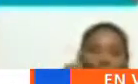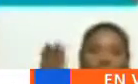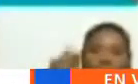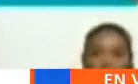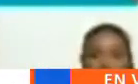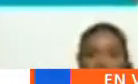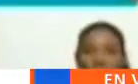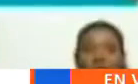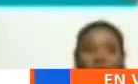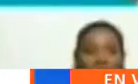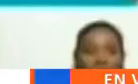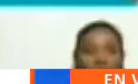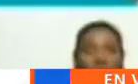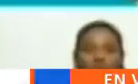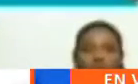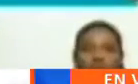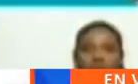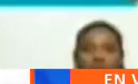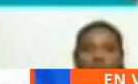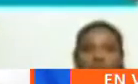permanente.